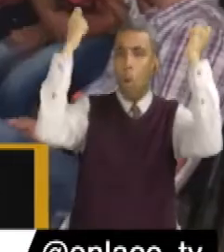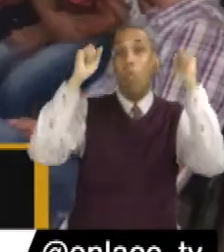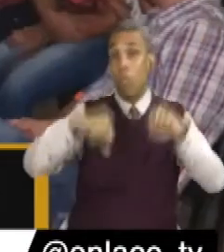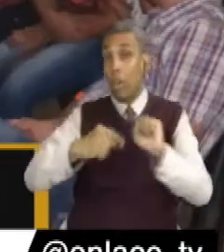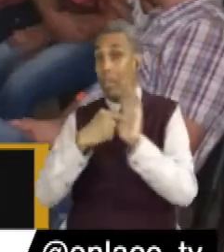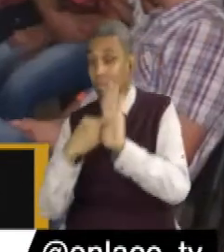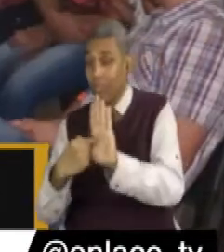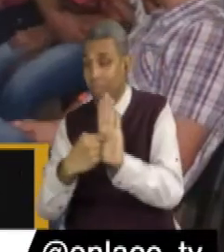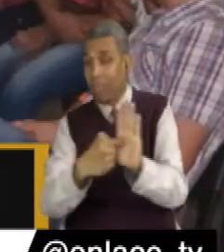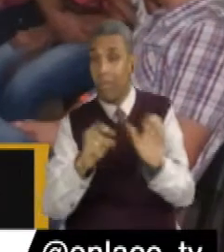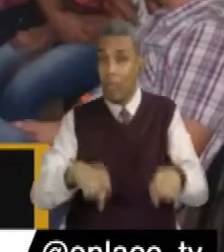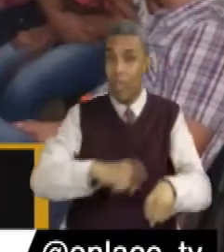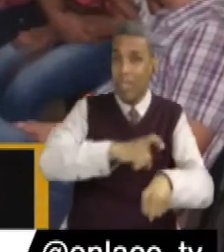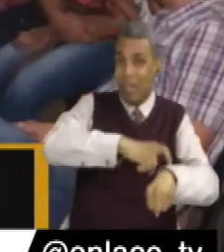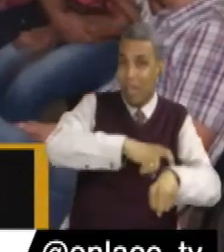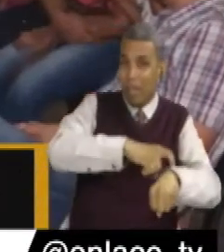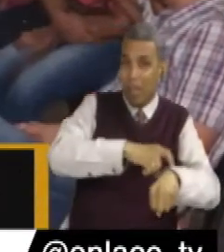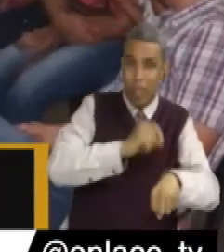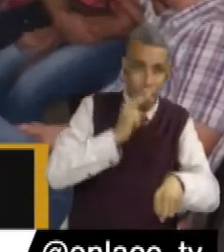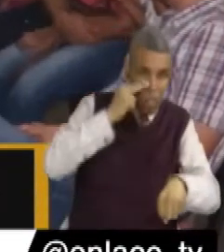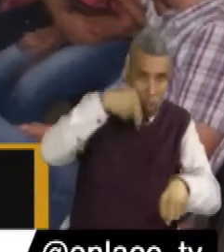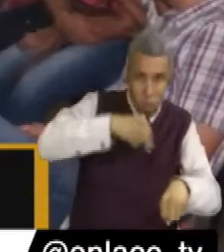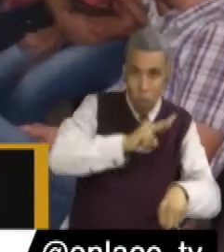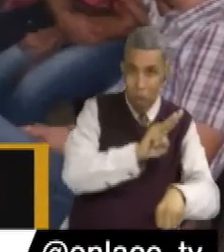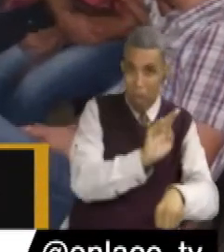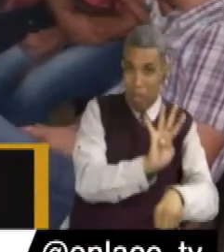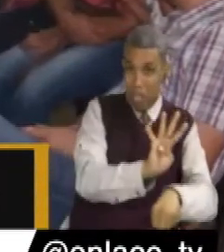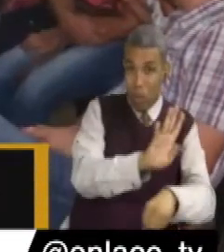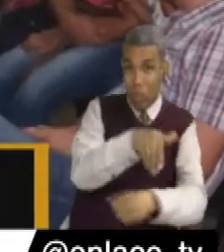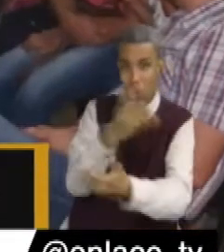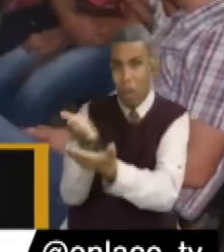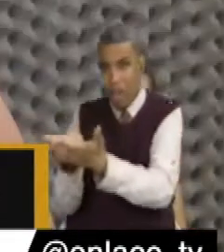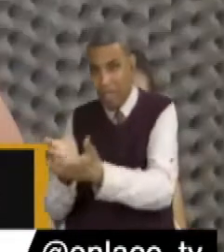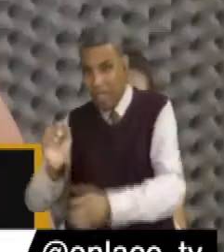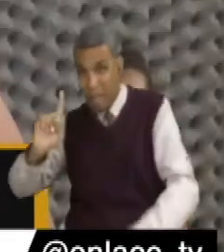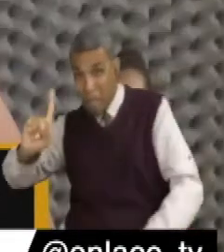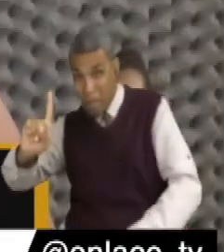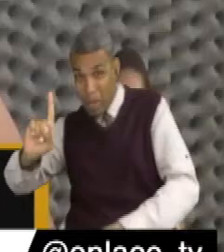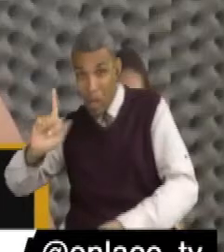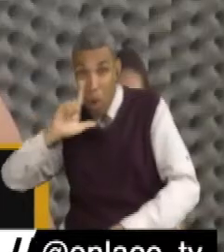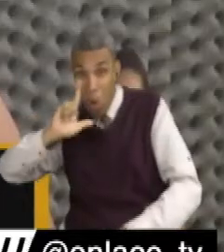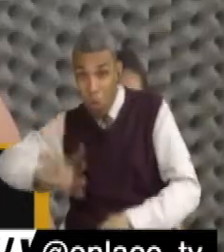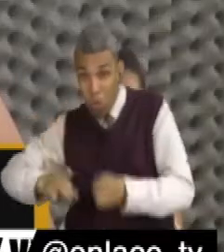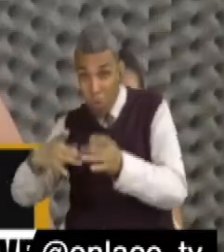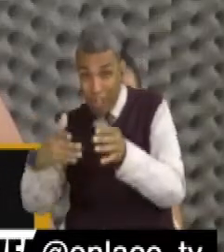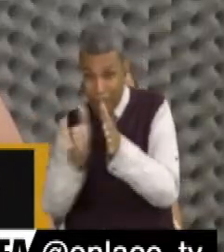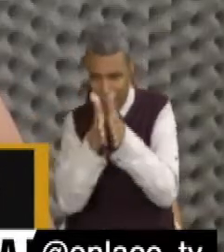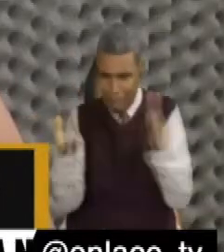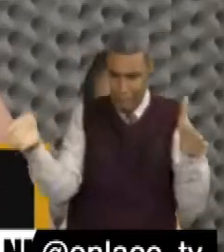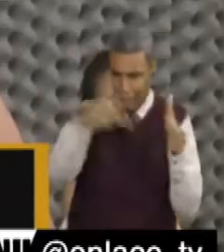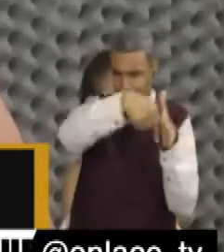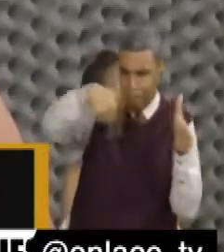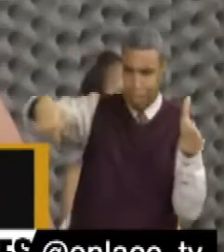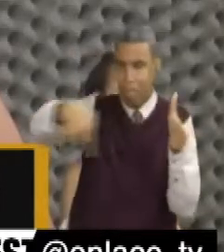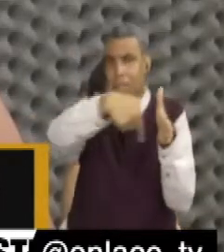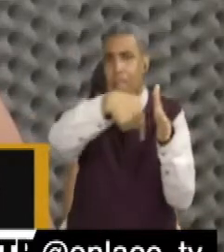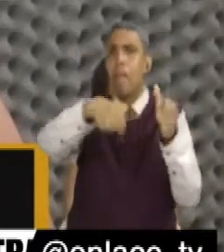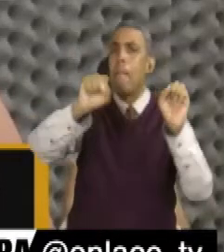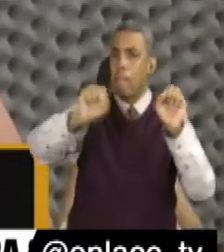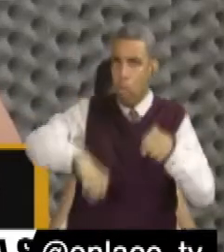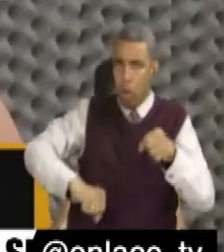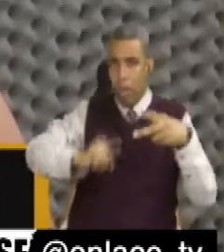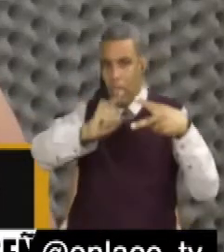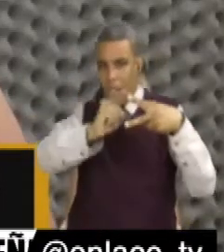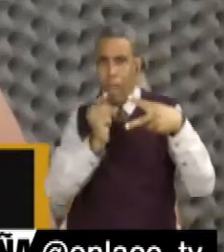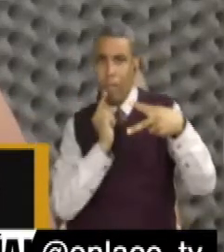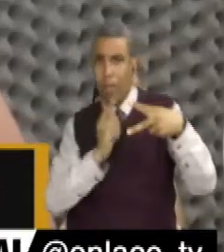lapso comprendido entre el 24 de junio y el 1 de julio. Cualquier tipo de comité, sea para el sí, para el no o para la